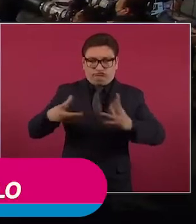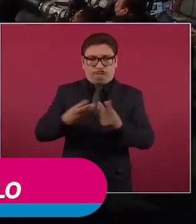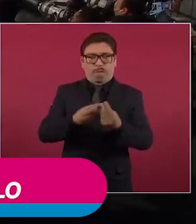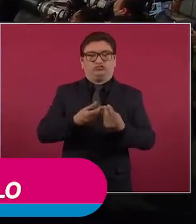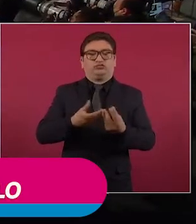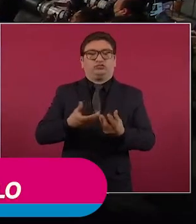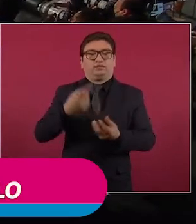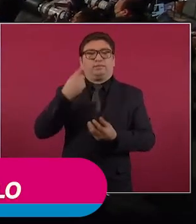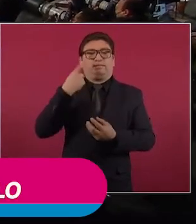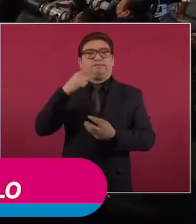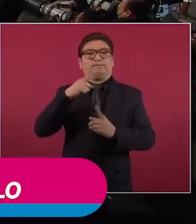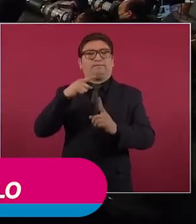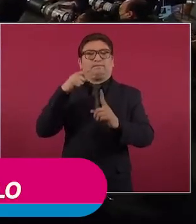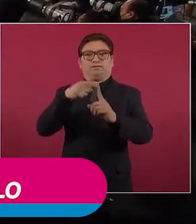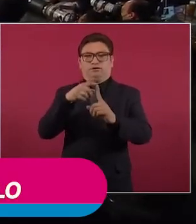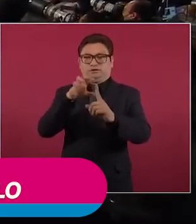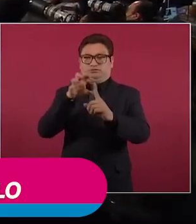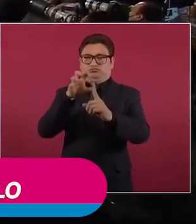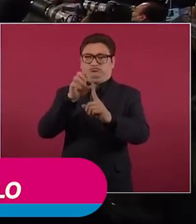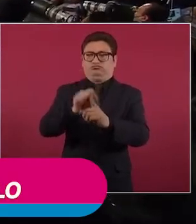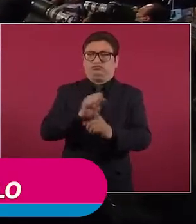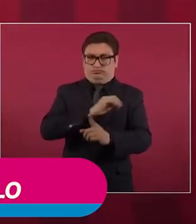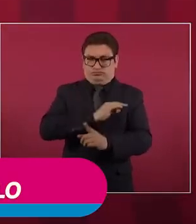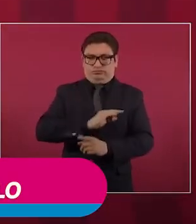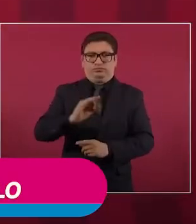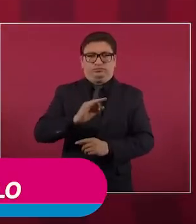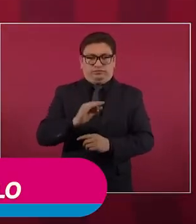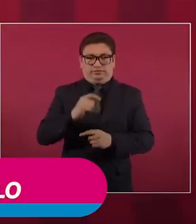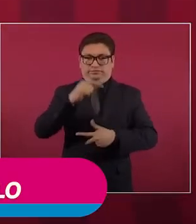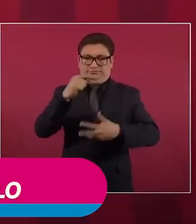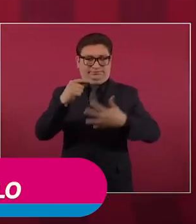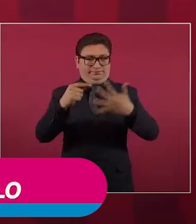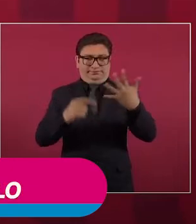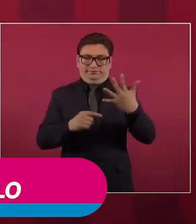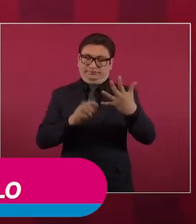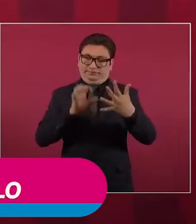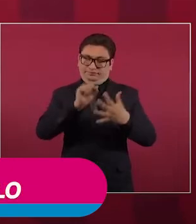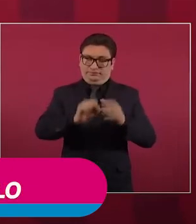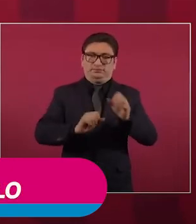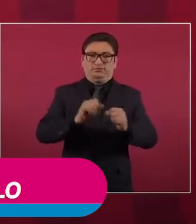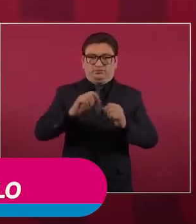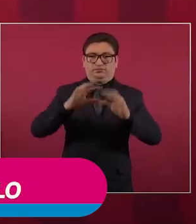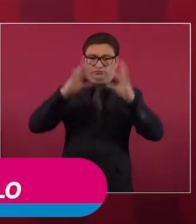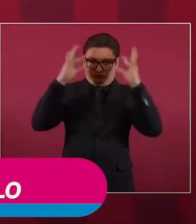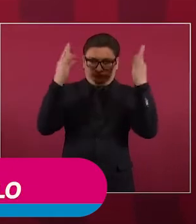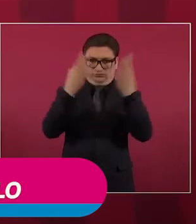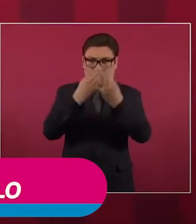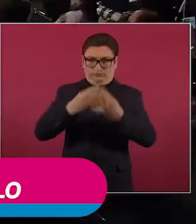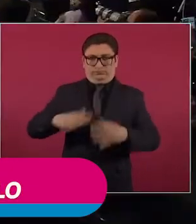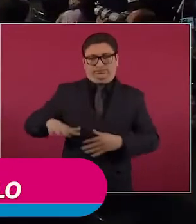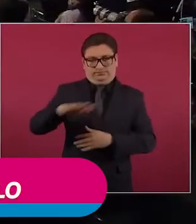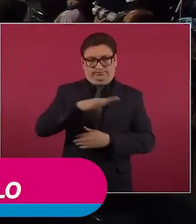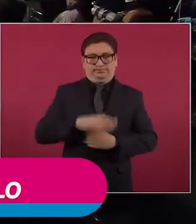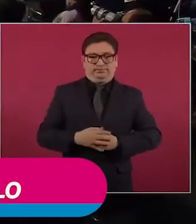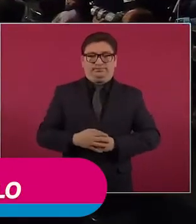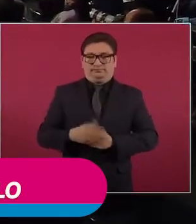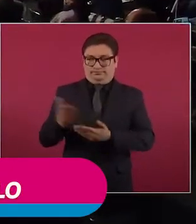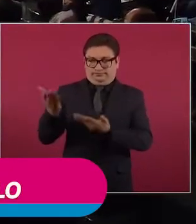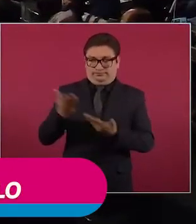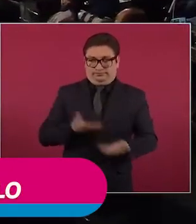para conseguir estos logros en aduanas. Adelante,